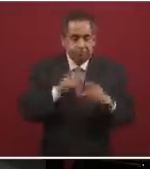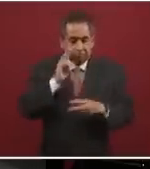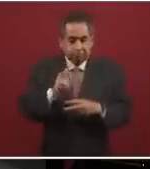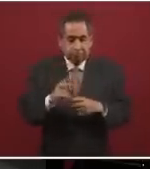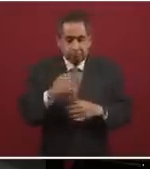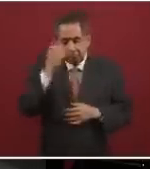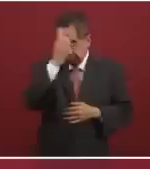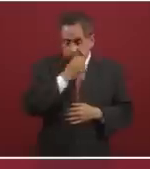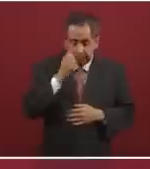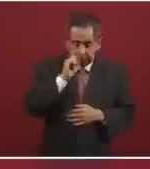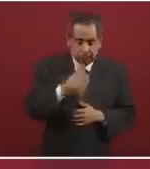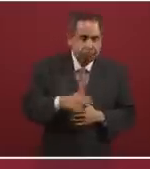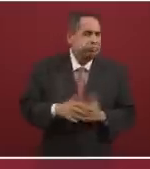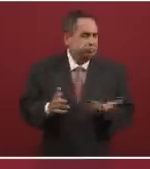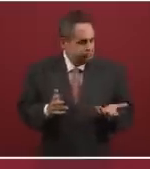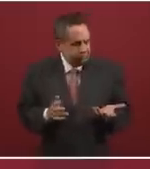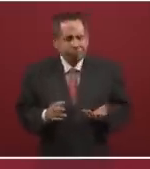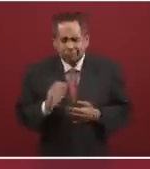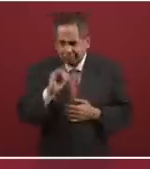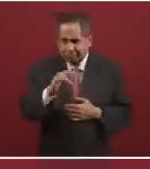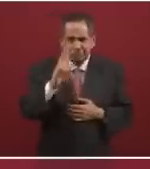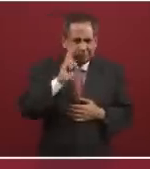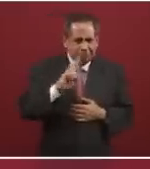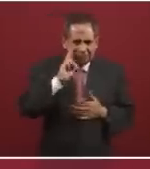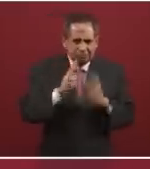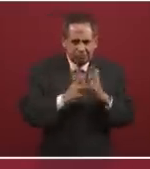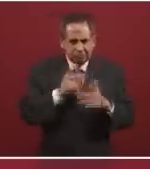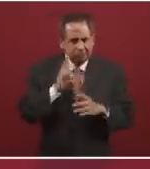evaluar? Claro, donde haya